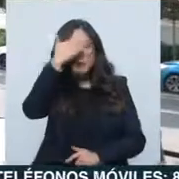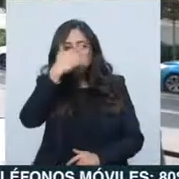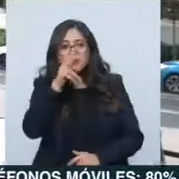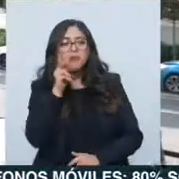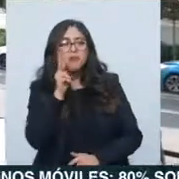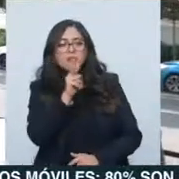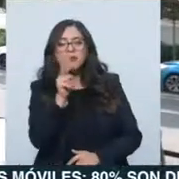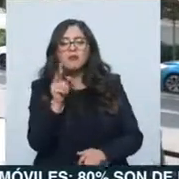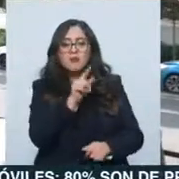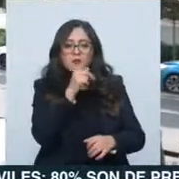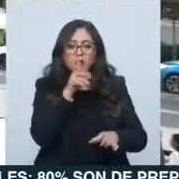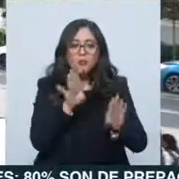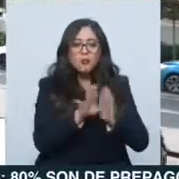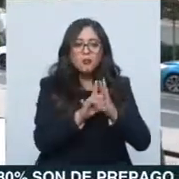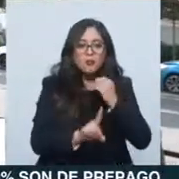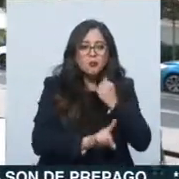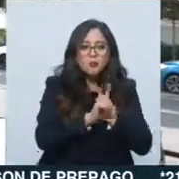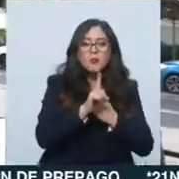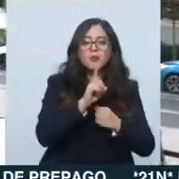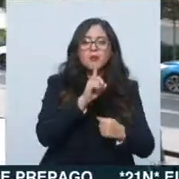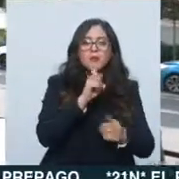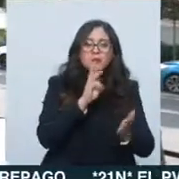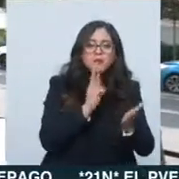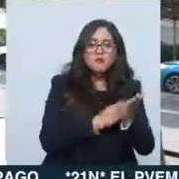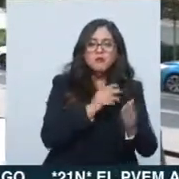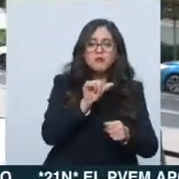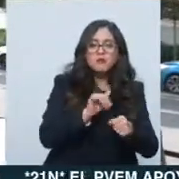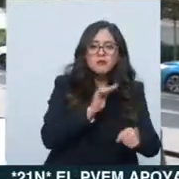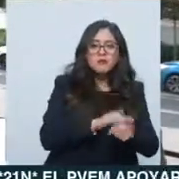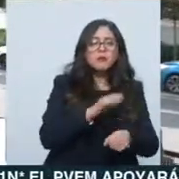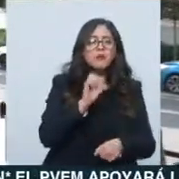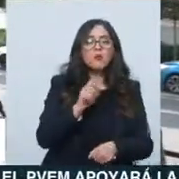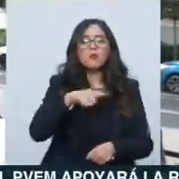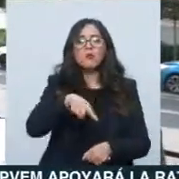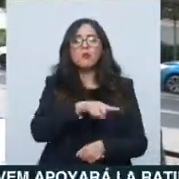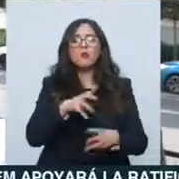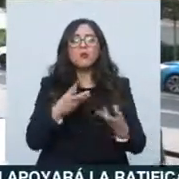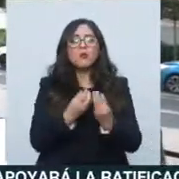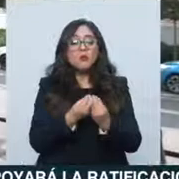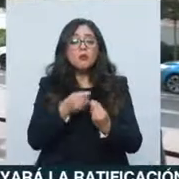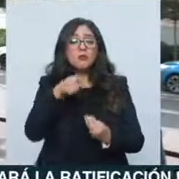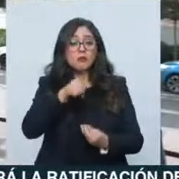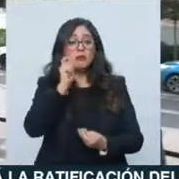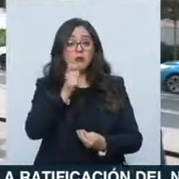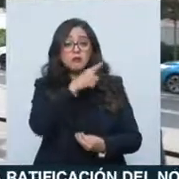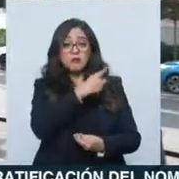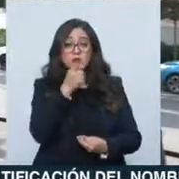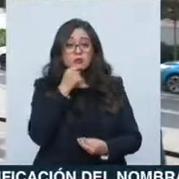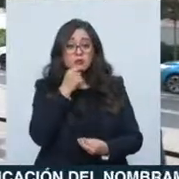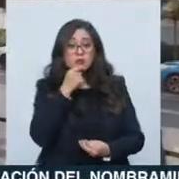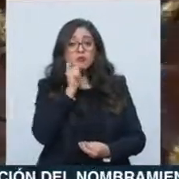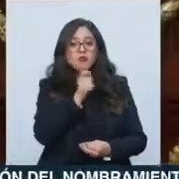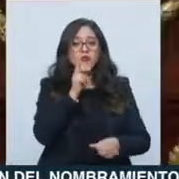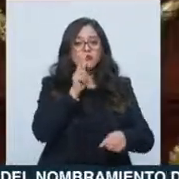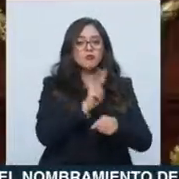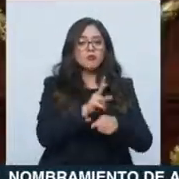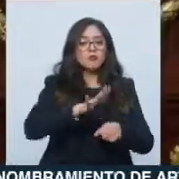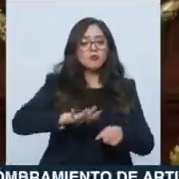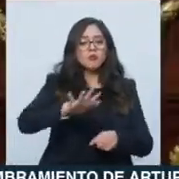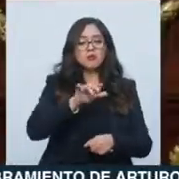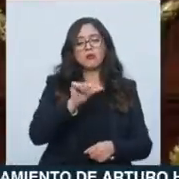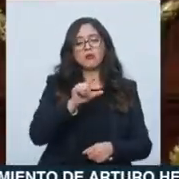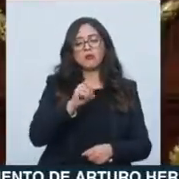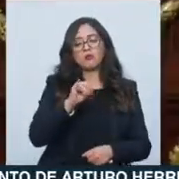o cívicas. Así dejaremos que los elementos de seguridad ciudadana ataquen delitos de alto impacto. Las